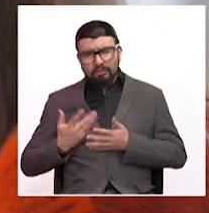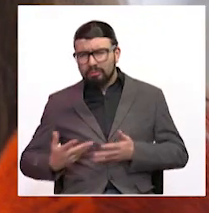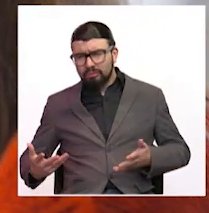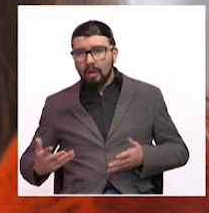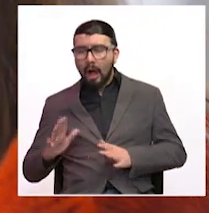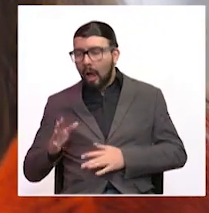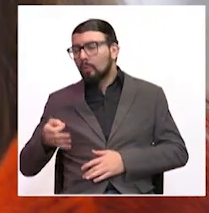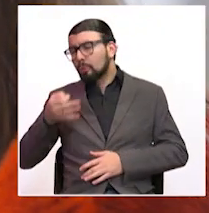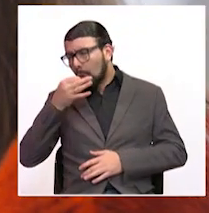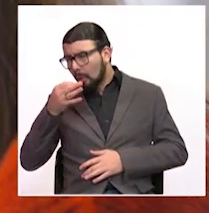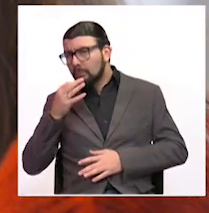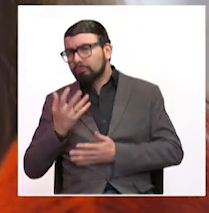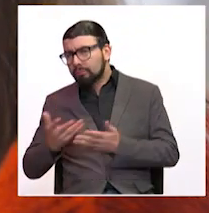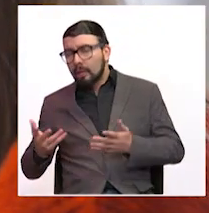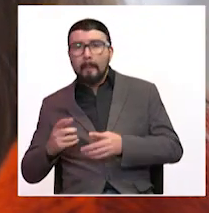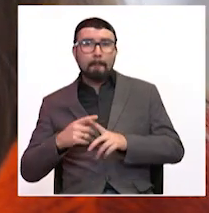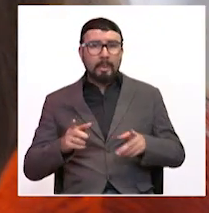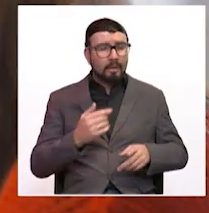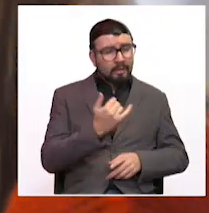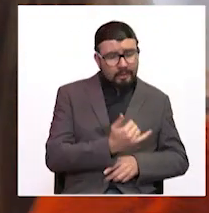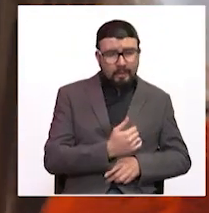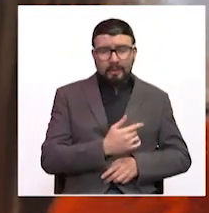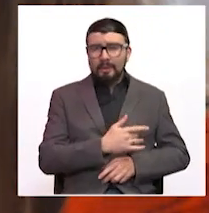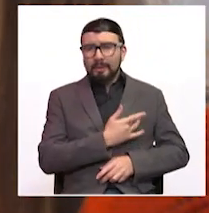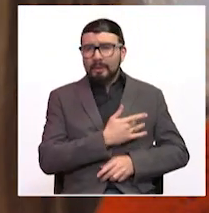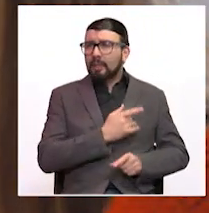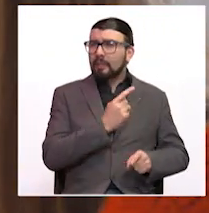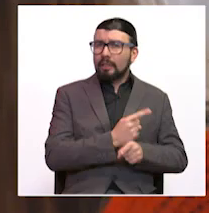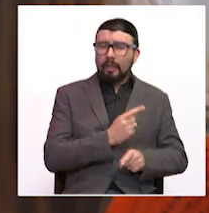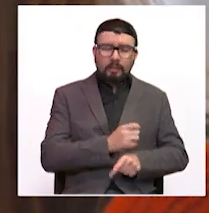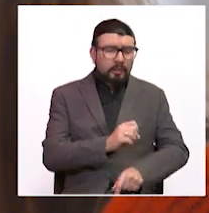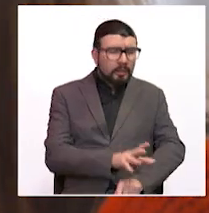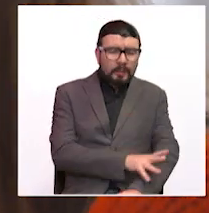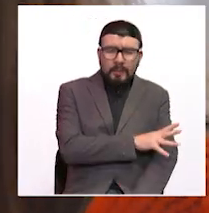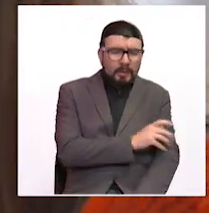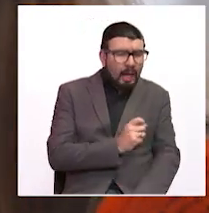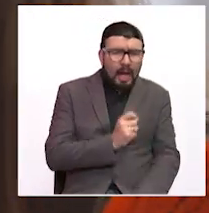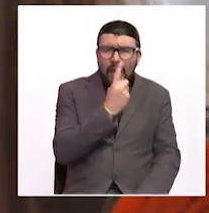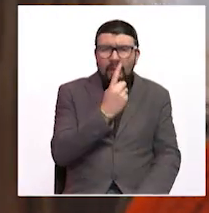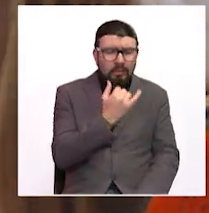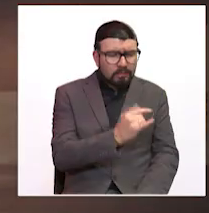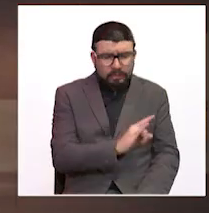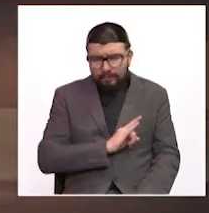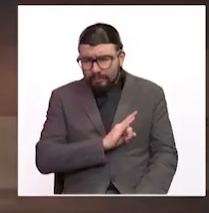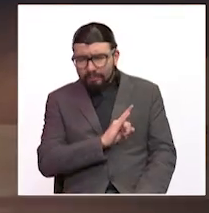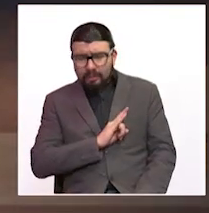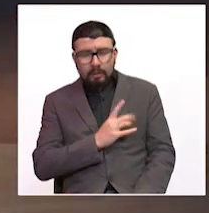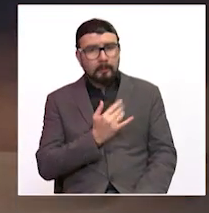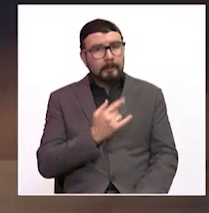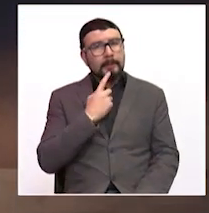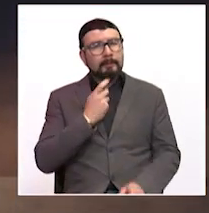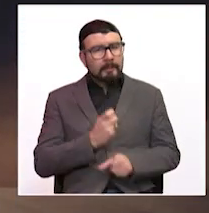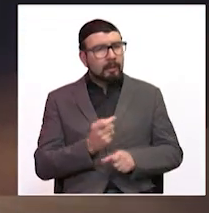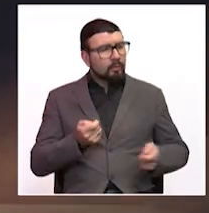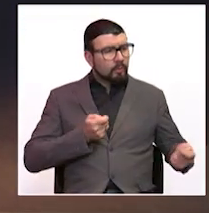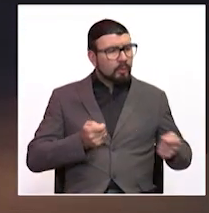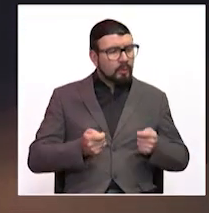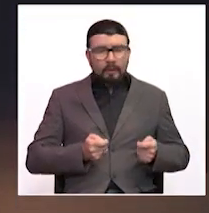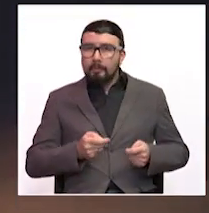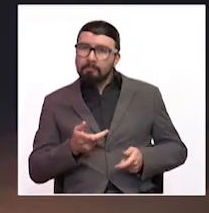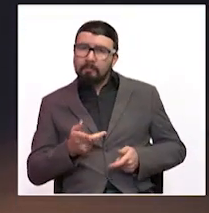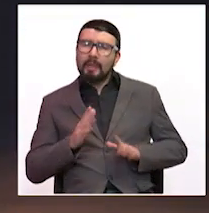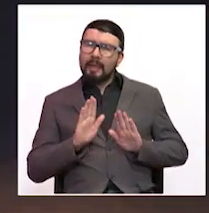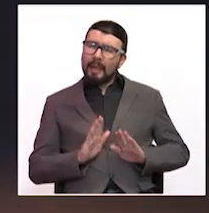cambio cuando estos son productos de una dificultad emocional suelen ser difíciles de tratar y debe pasar cierto tiempo